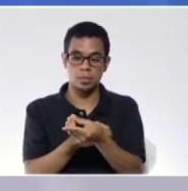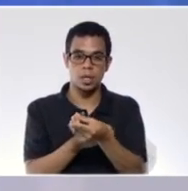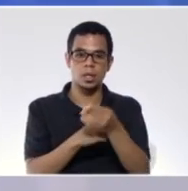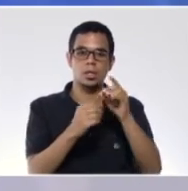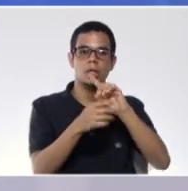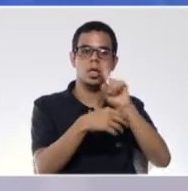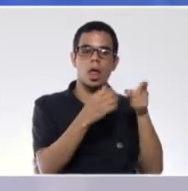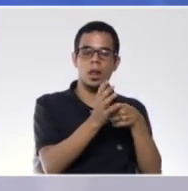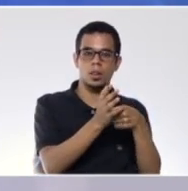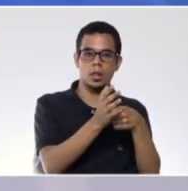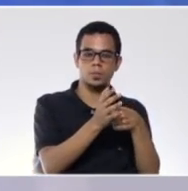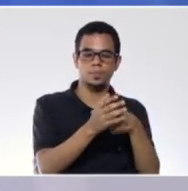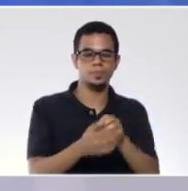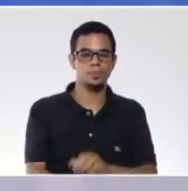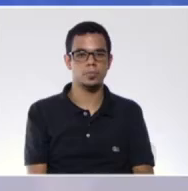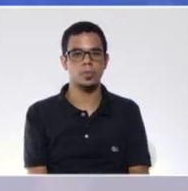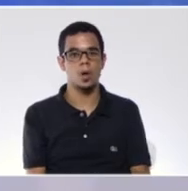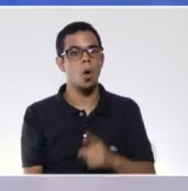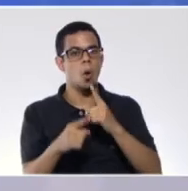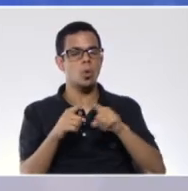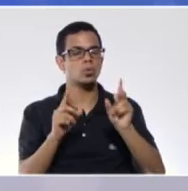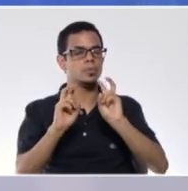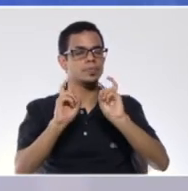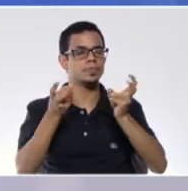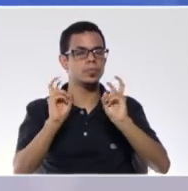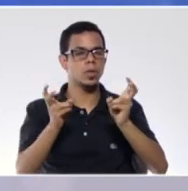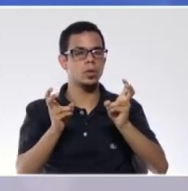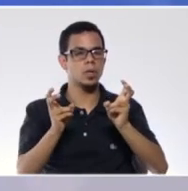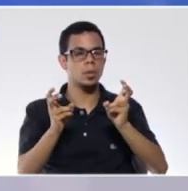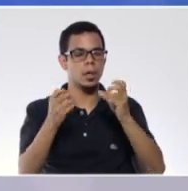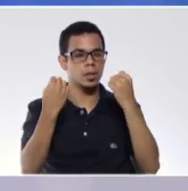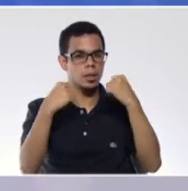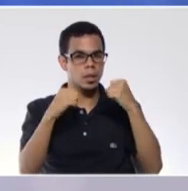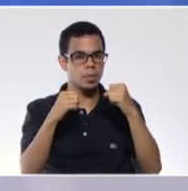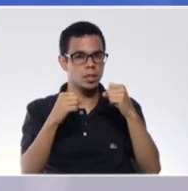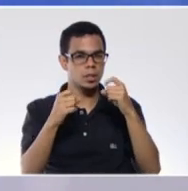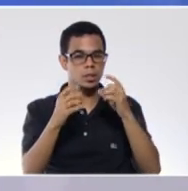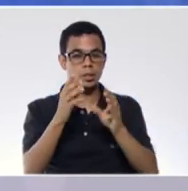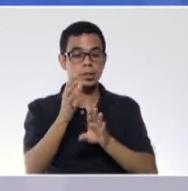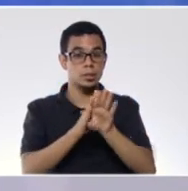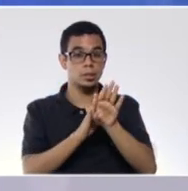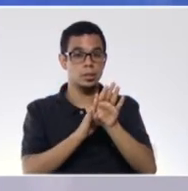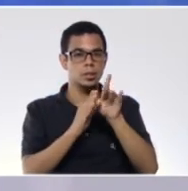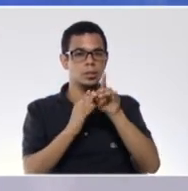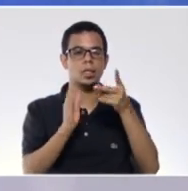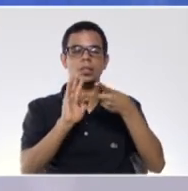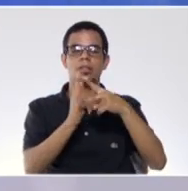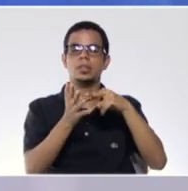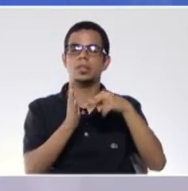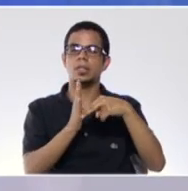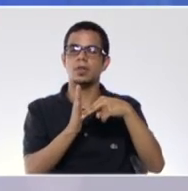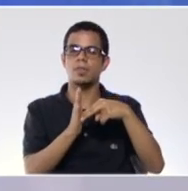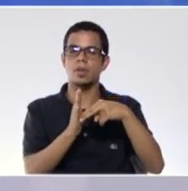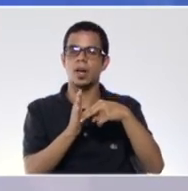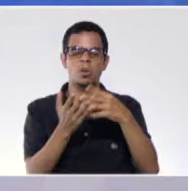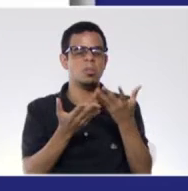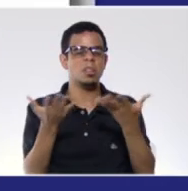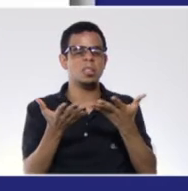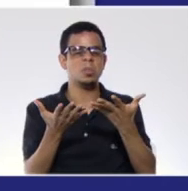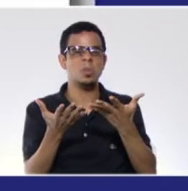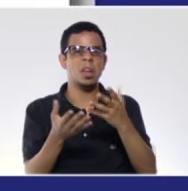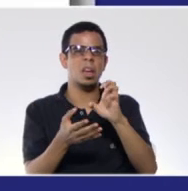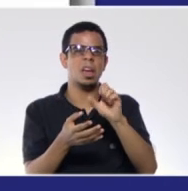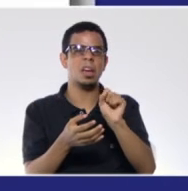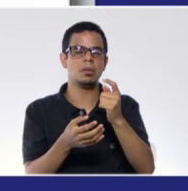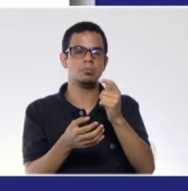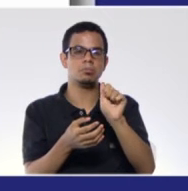las actividades o otros de los referentes teóricos prácticos que se deben desarrollar es esa definición de lo que es la estadística. ¿Para qué